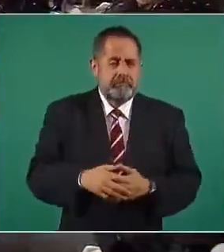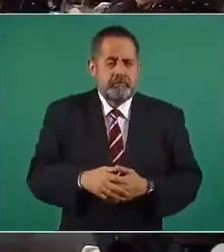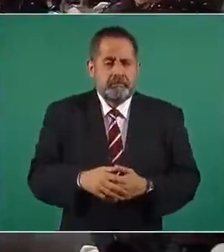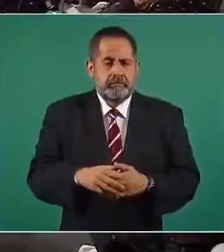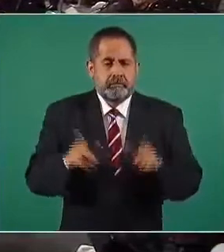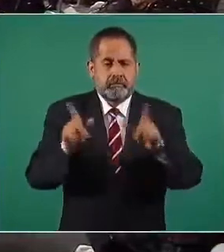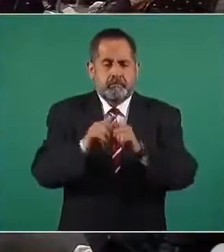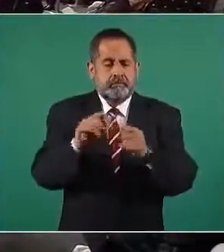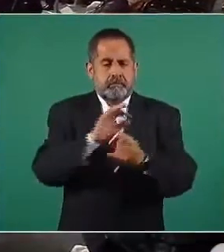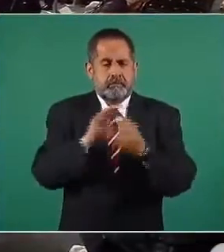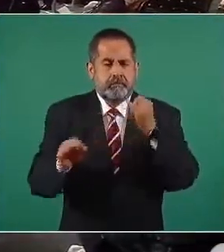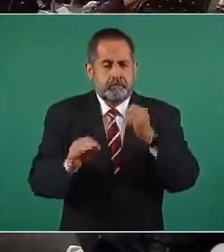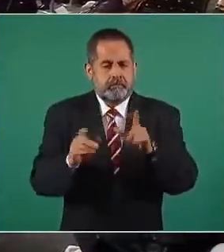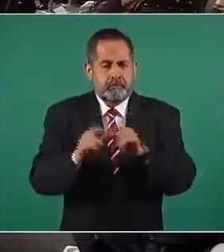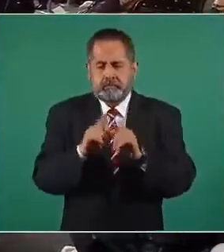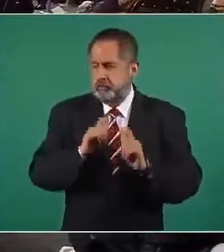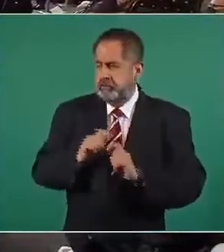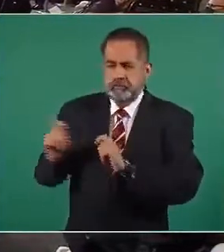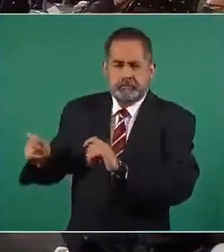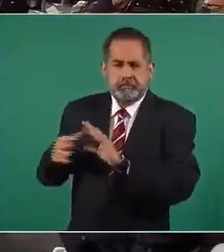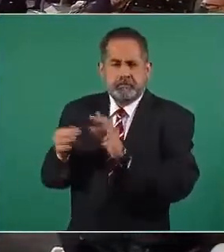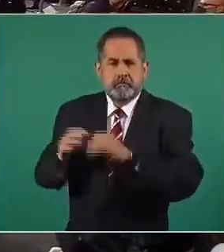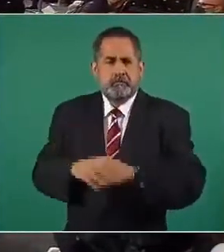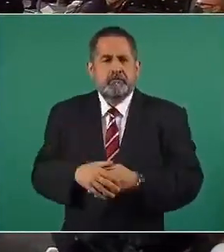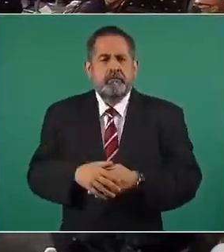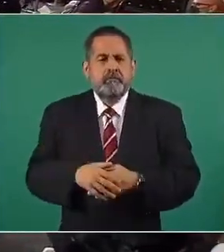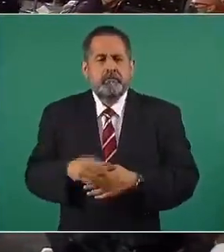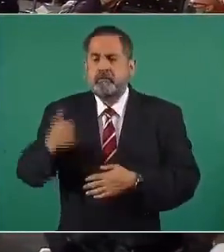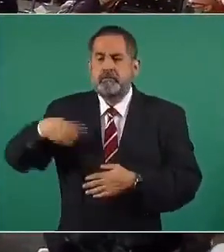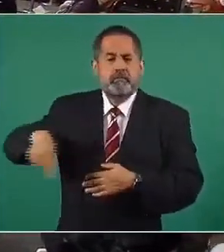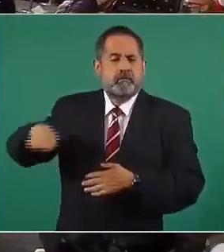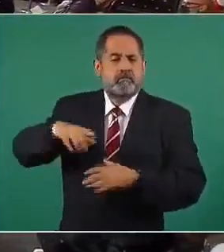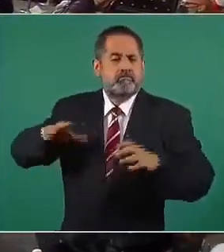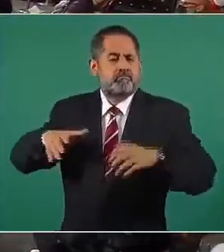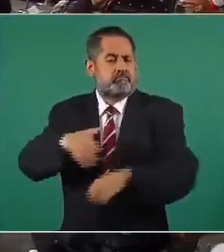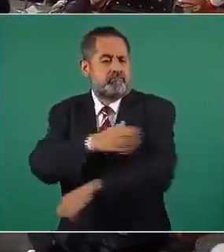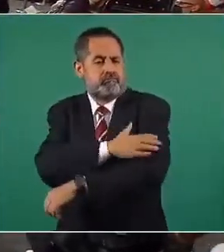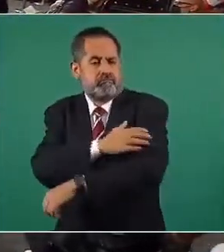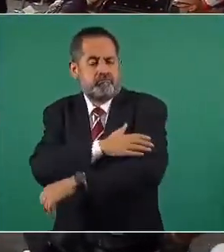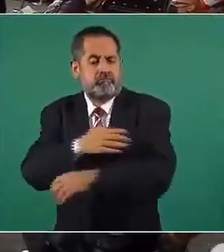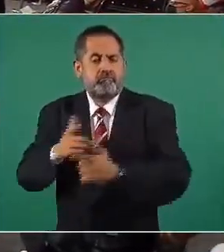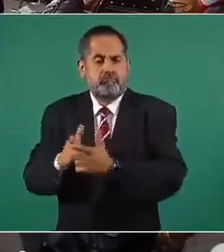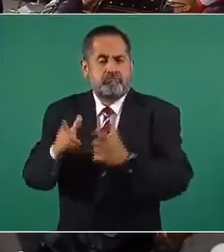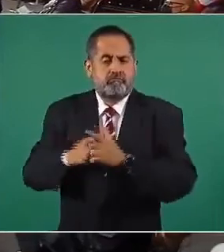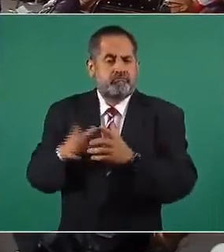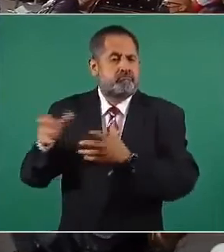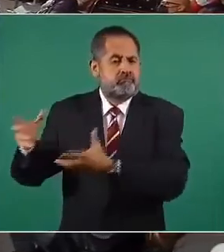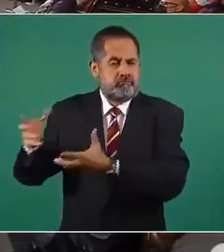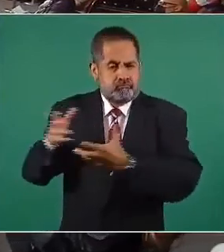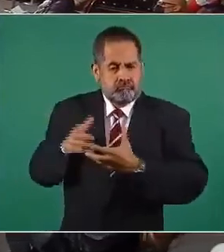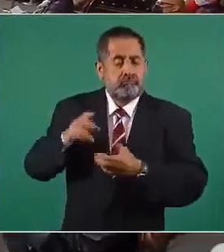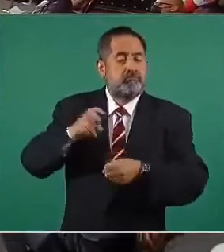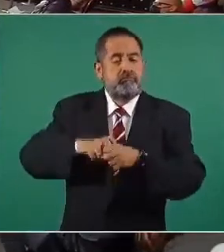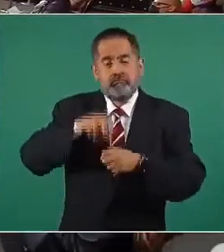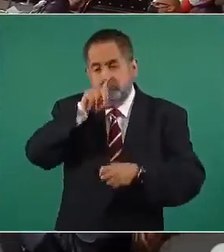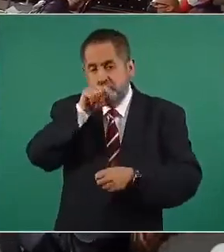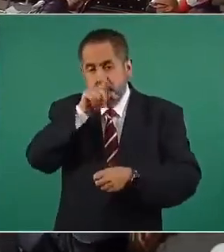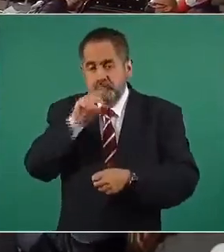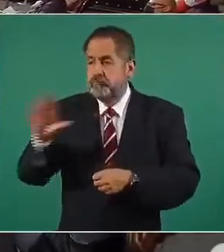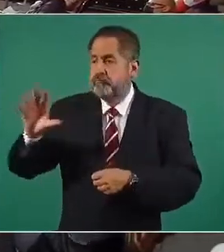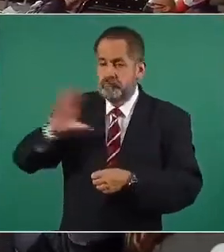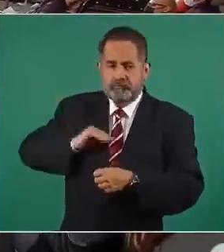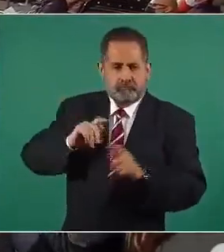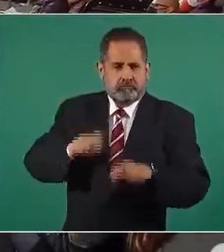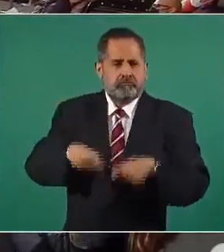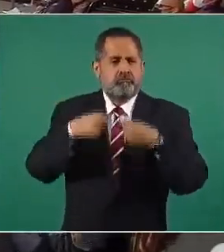no quitar más tiempo a mis compañeros, de parte de los servidores de la Nación, un un grupo de los servidores de la Nación en Jalisco me pidieron